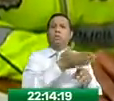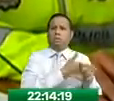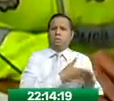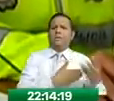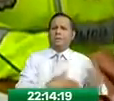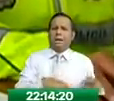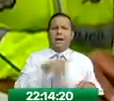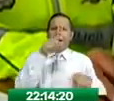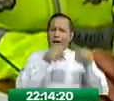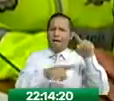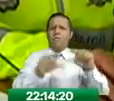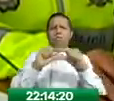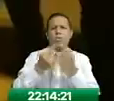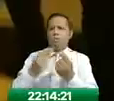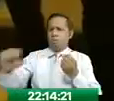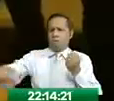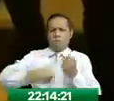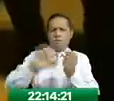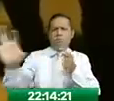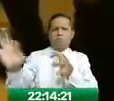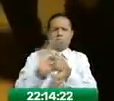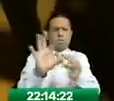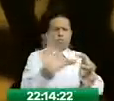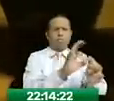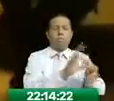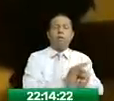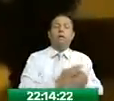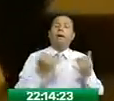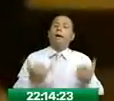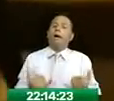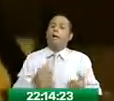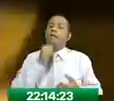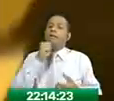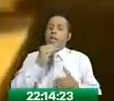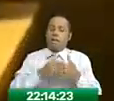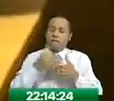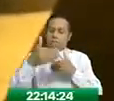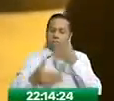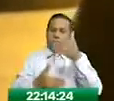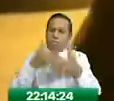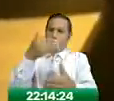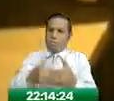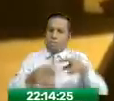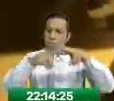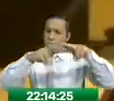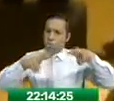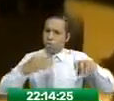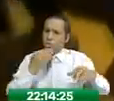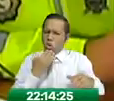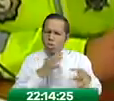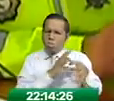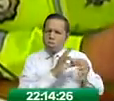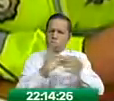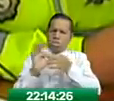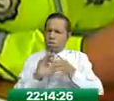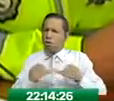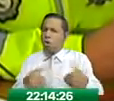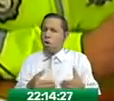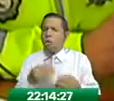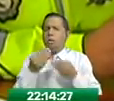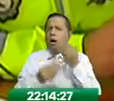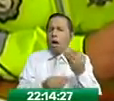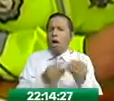los hospitales y los casos anteriores. Pero ya en el proceso investigativo ya saldrá a la luz cómo son los vínculos, con quién y hasta dónde llegaron. Pero sí